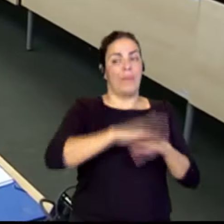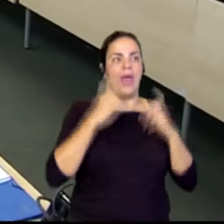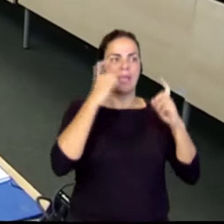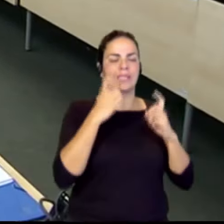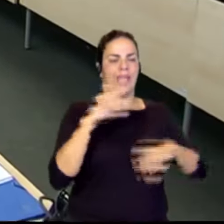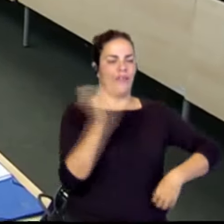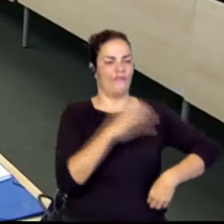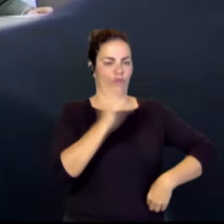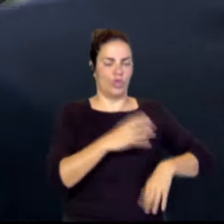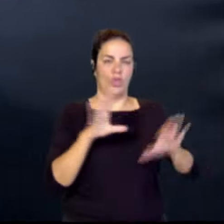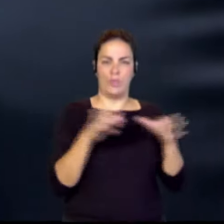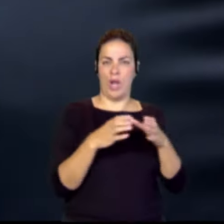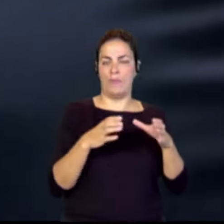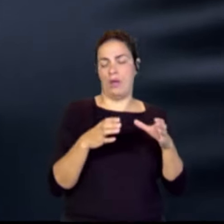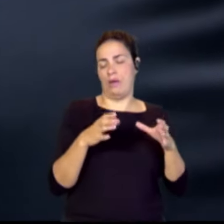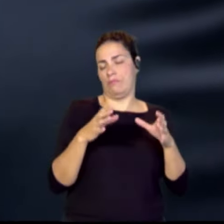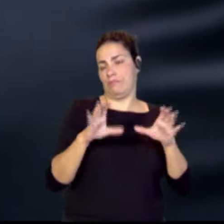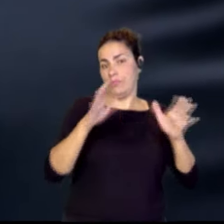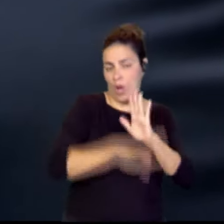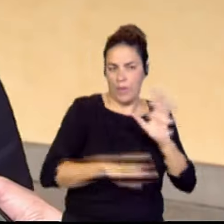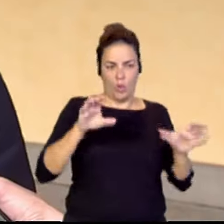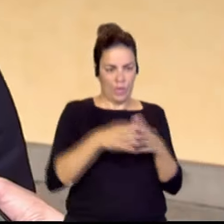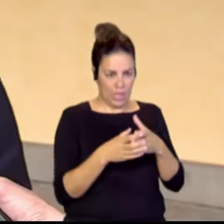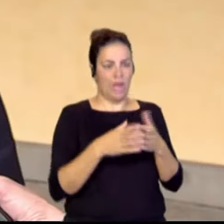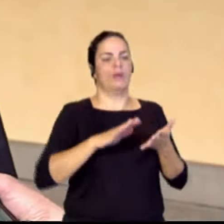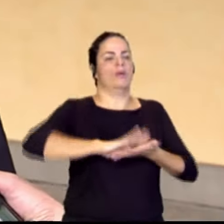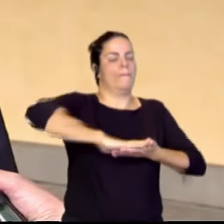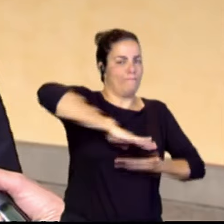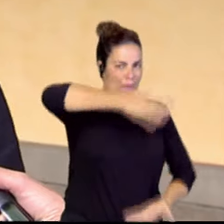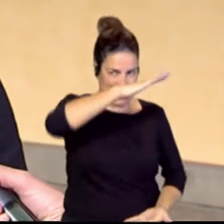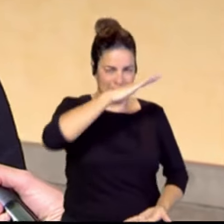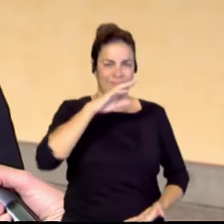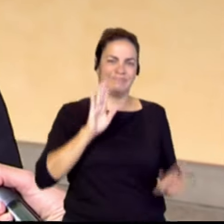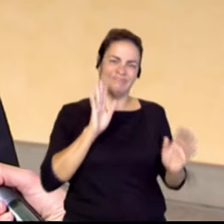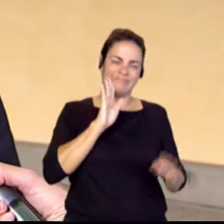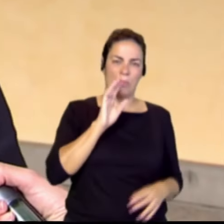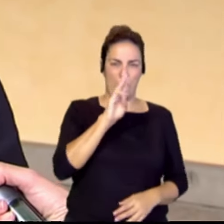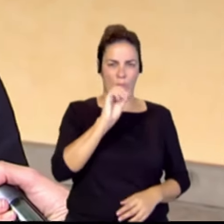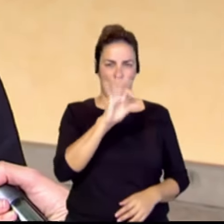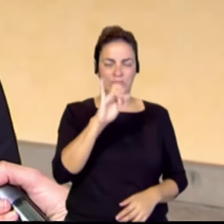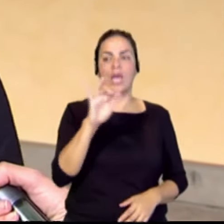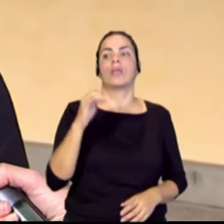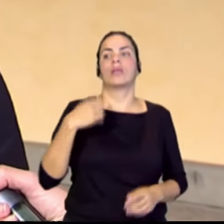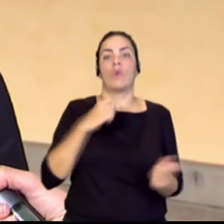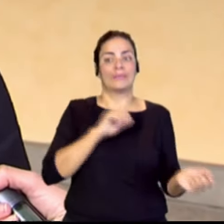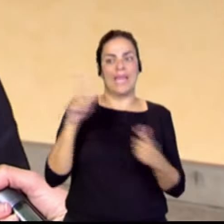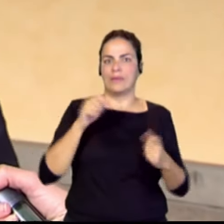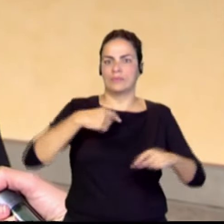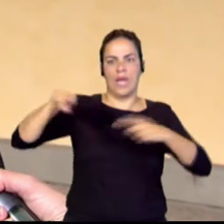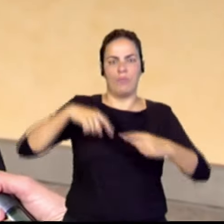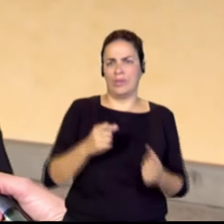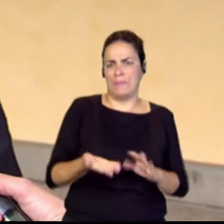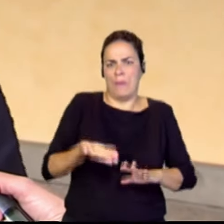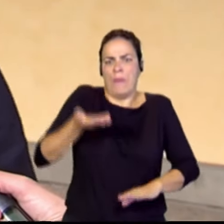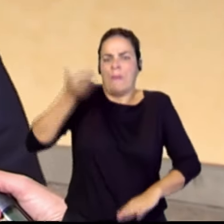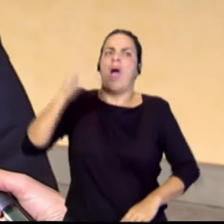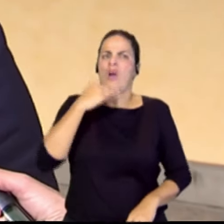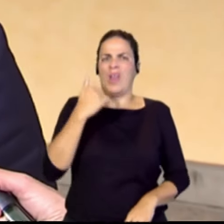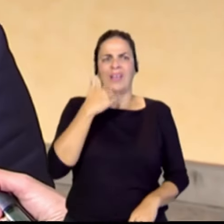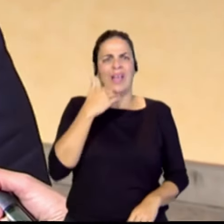para las producciones agrícolas de Canarias el posei todos los costes el transporte ha ido subiendo con un sobrecoste cercano al 44